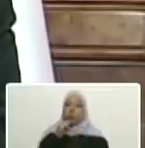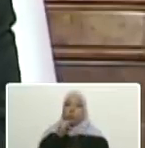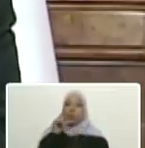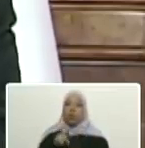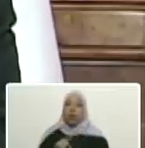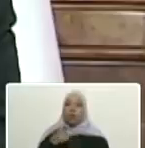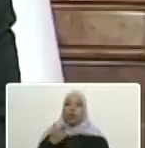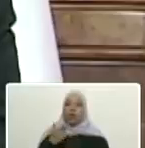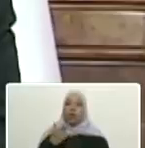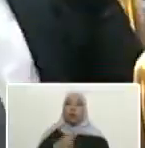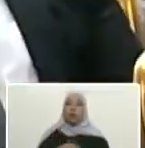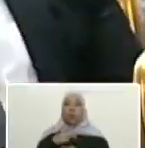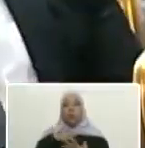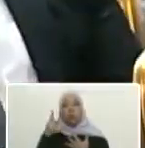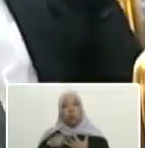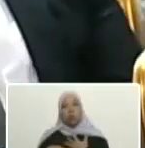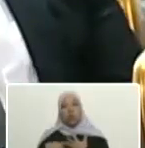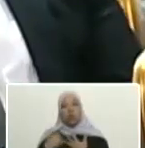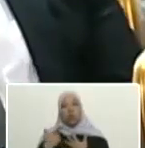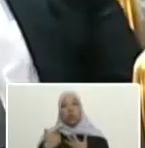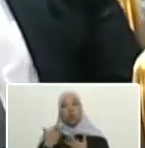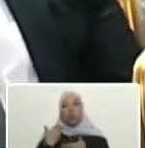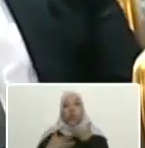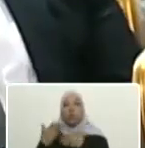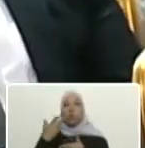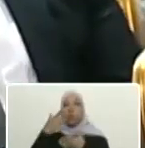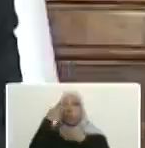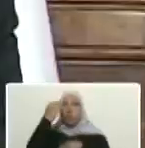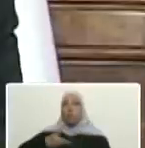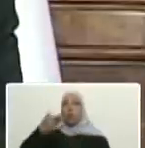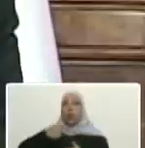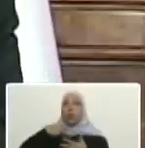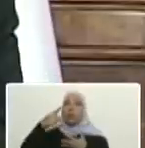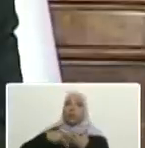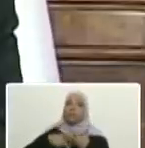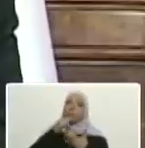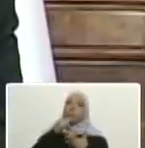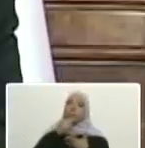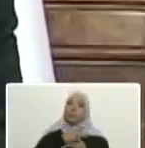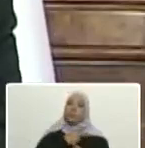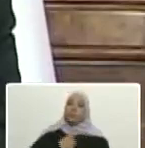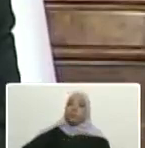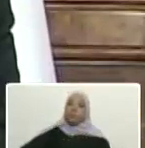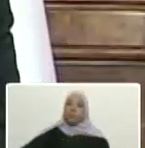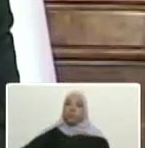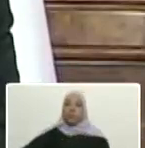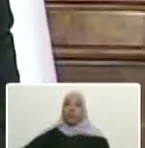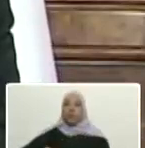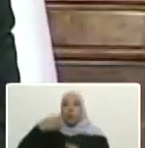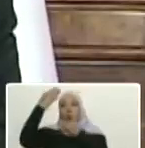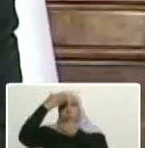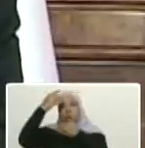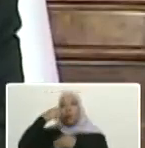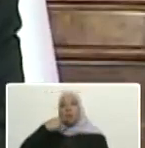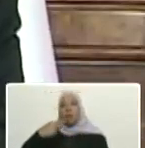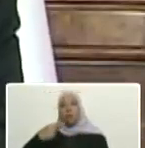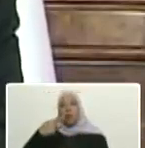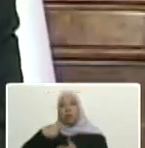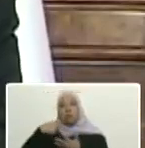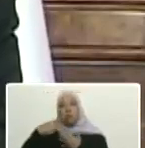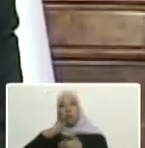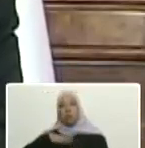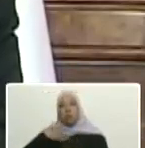en proyectos de gran envergadura que el presidente Brahim Ghali